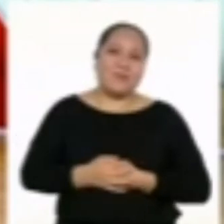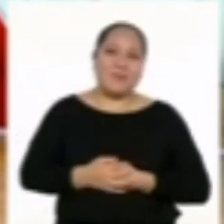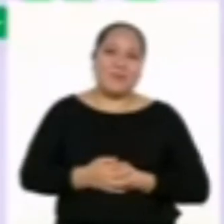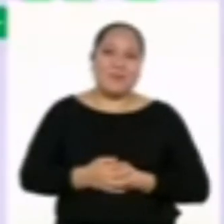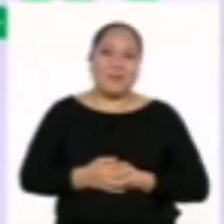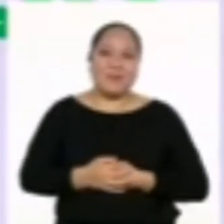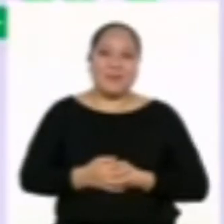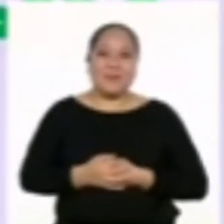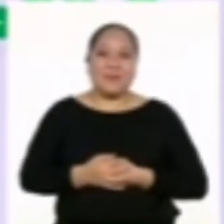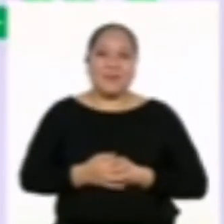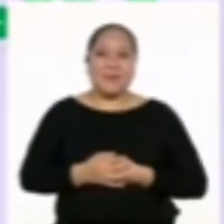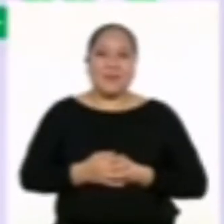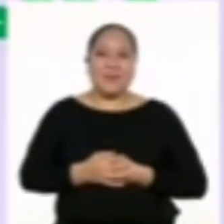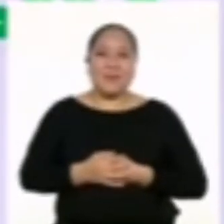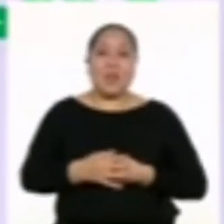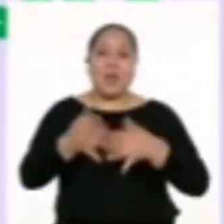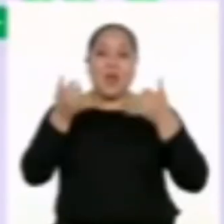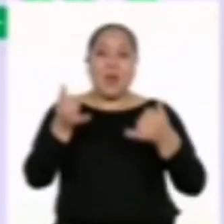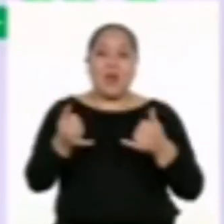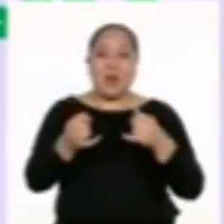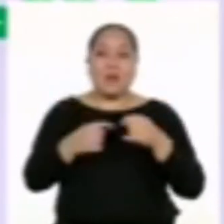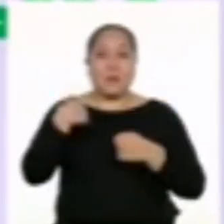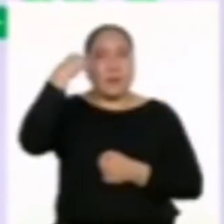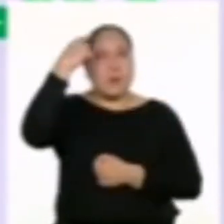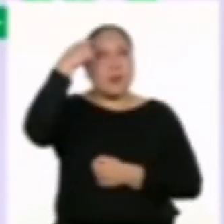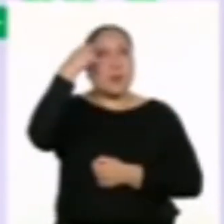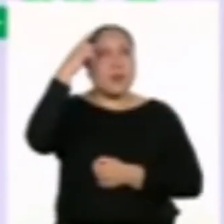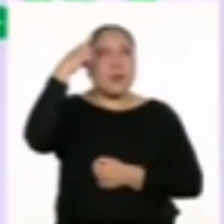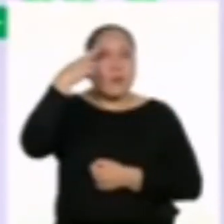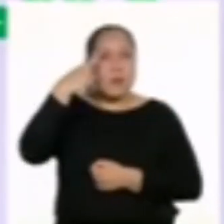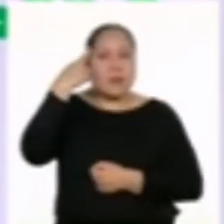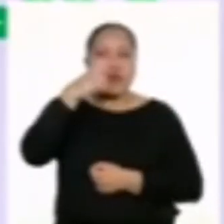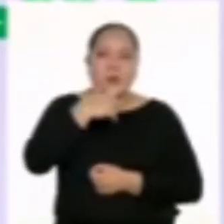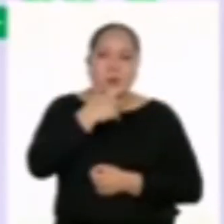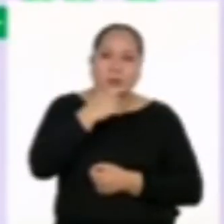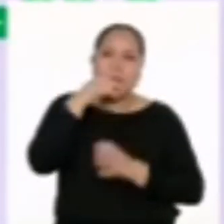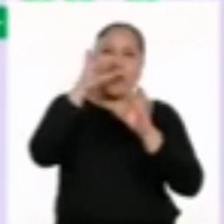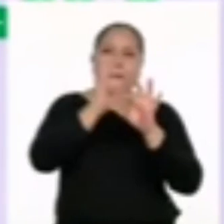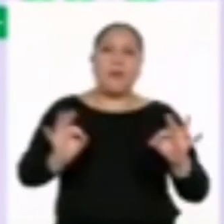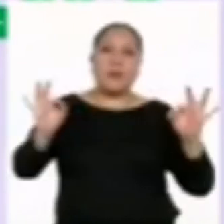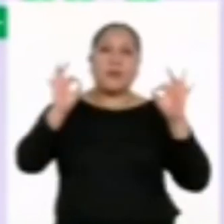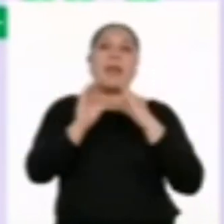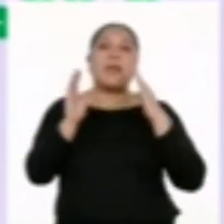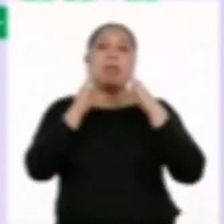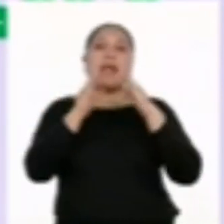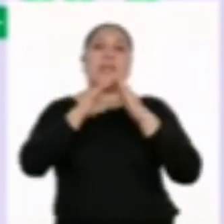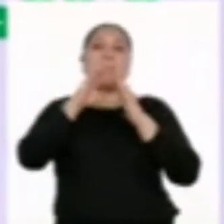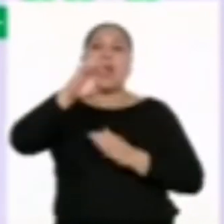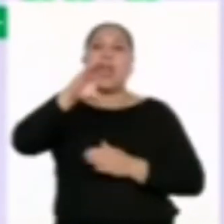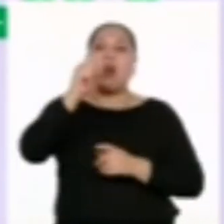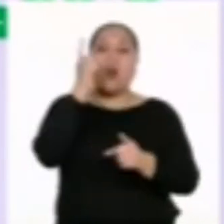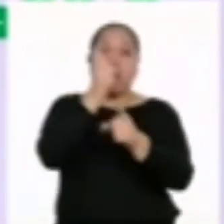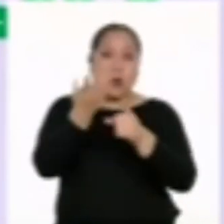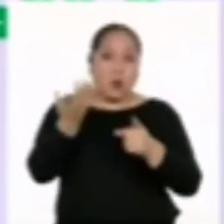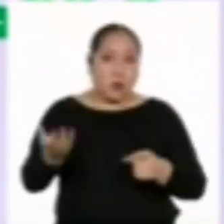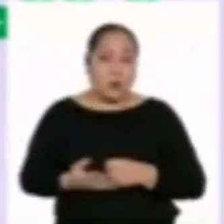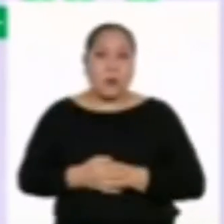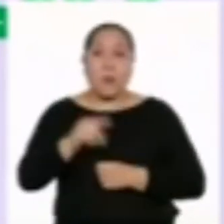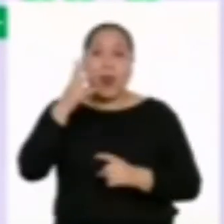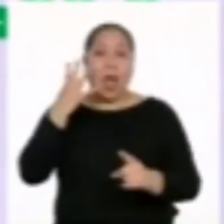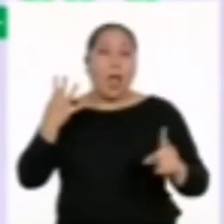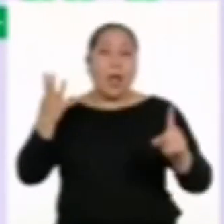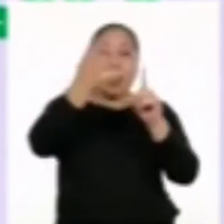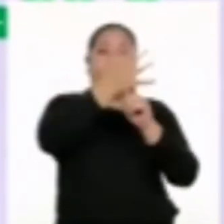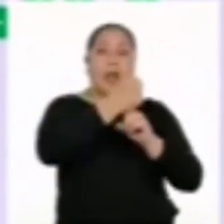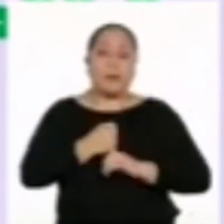profesora! Hoy nos propusimos iniciar la reflexión en torno a la importancia de tener hogares ecoeficientes. Y para